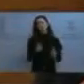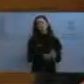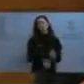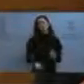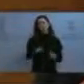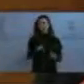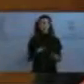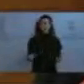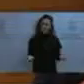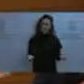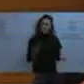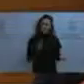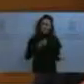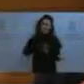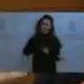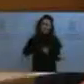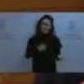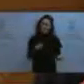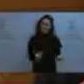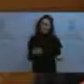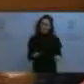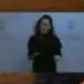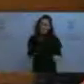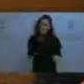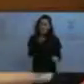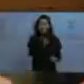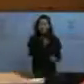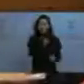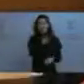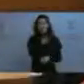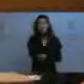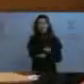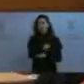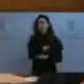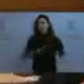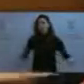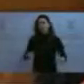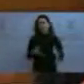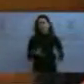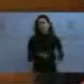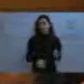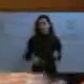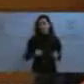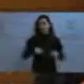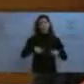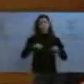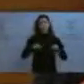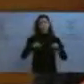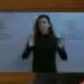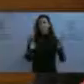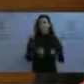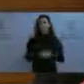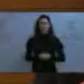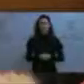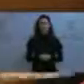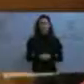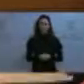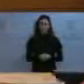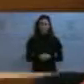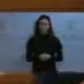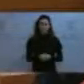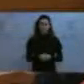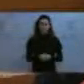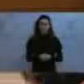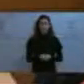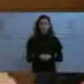que usted está cada día más lejos de ellos. Y termino ya diciéndole una cosa